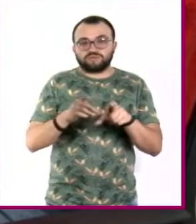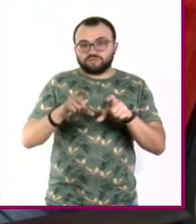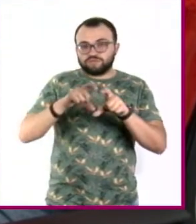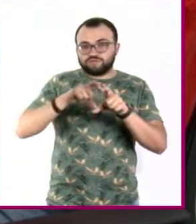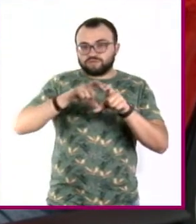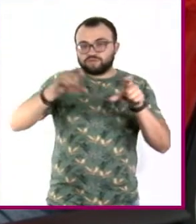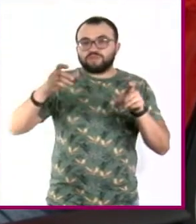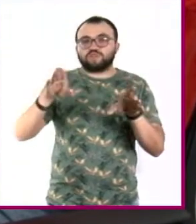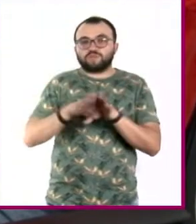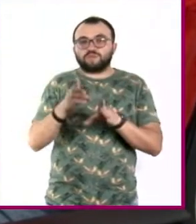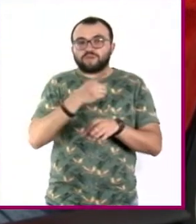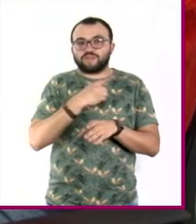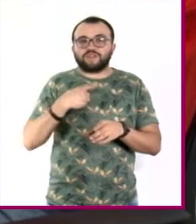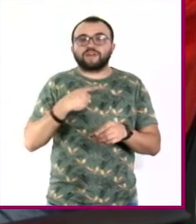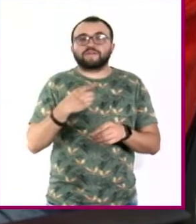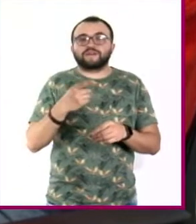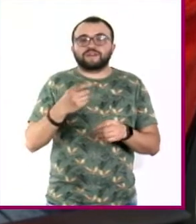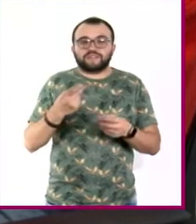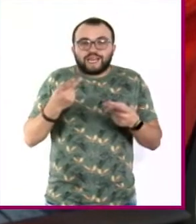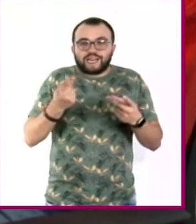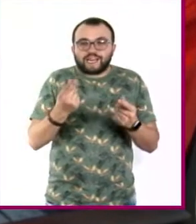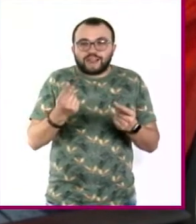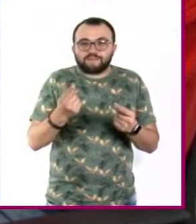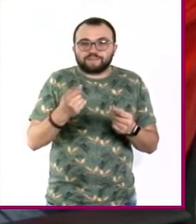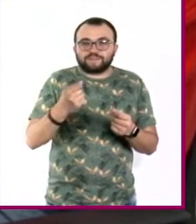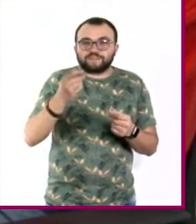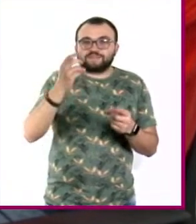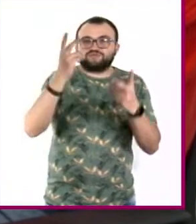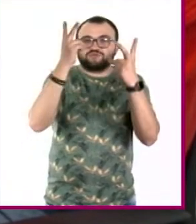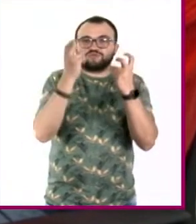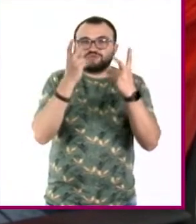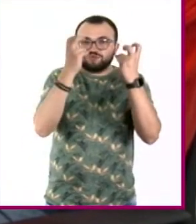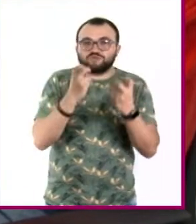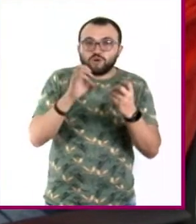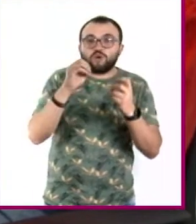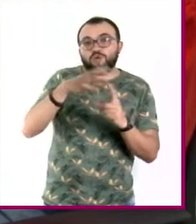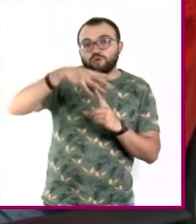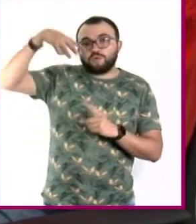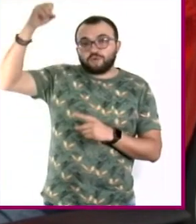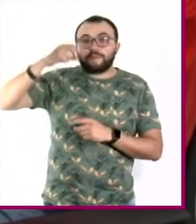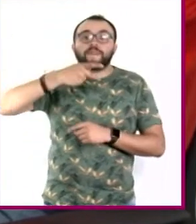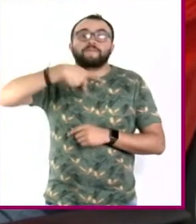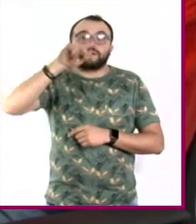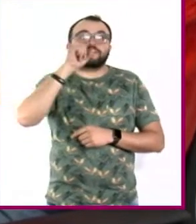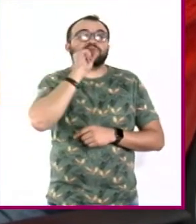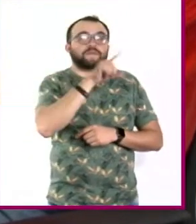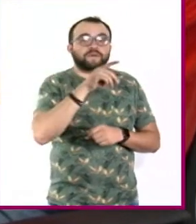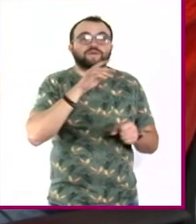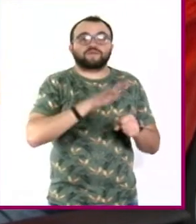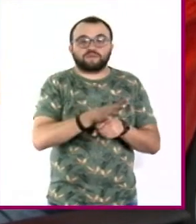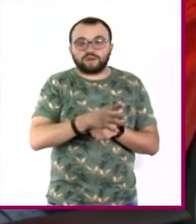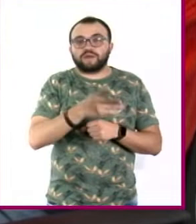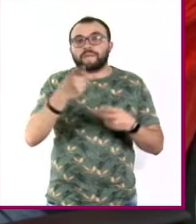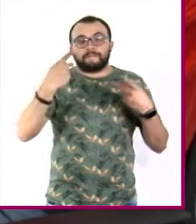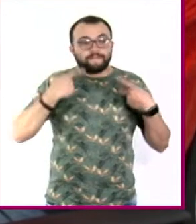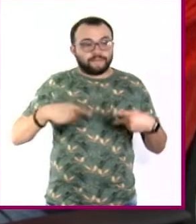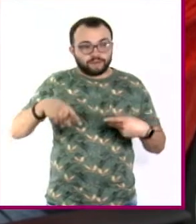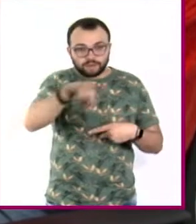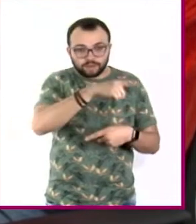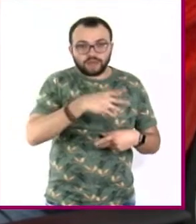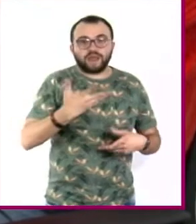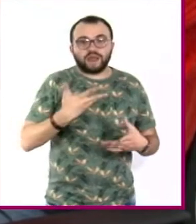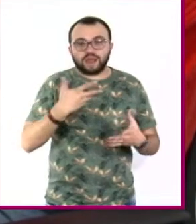velocidad adecuada, pero además considerar que las personas dispongan de dispositivos electrónicos como una tableta o un